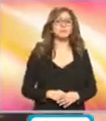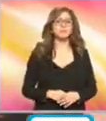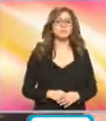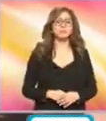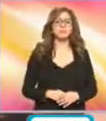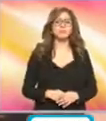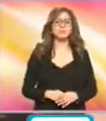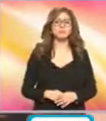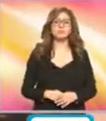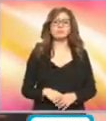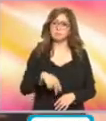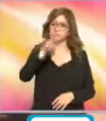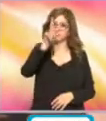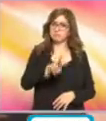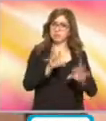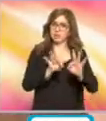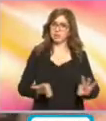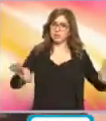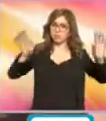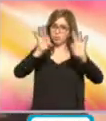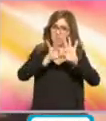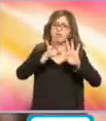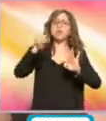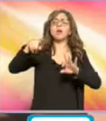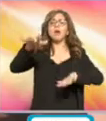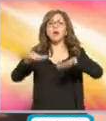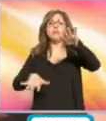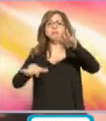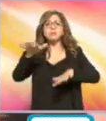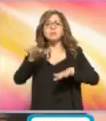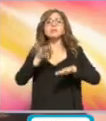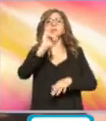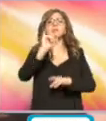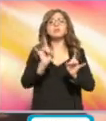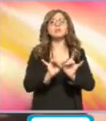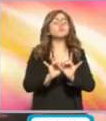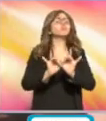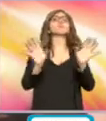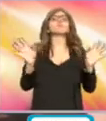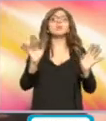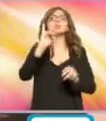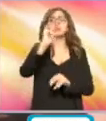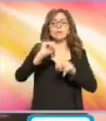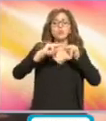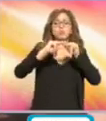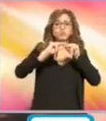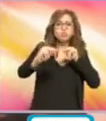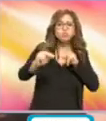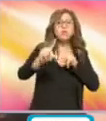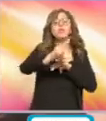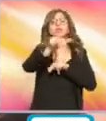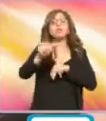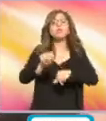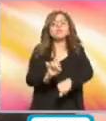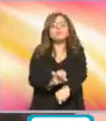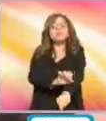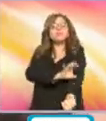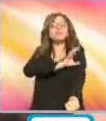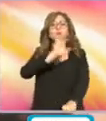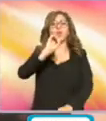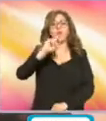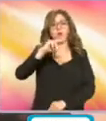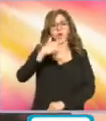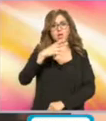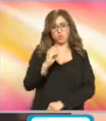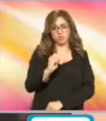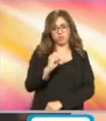bien importante que sepas que la mayoría de las ocasiones sí ocurre de esta manera. Hay una eyaculación con una experiencia orgásmica, Sí. en la